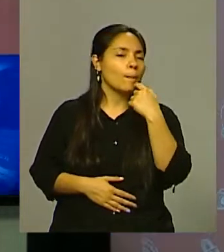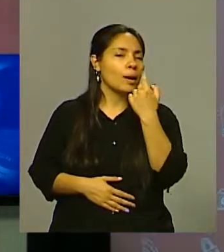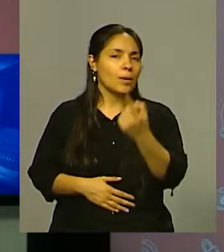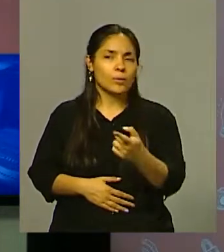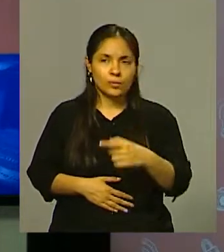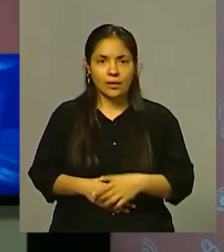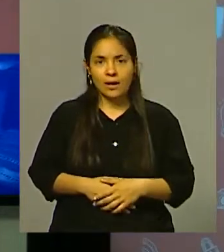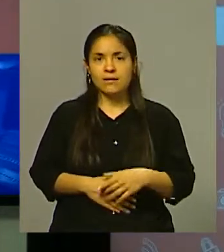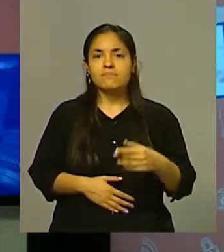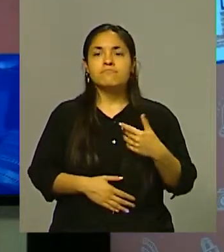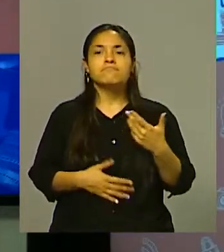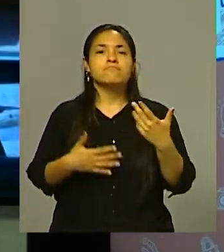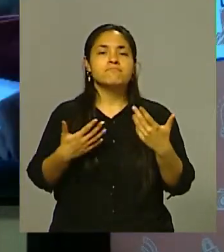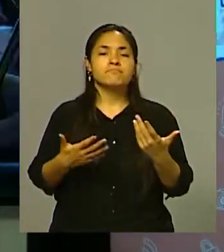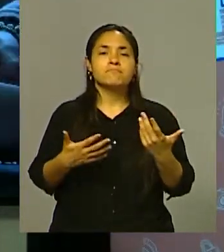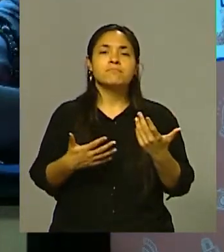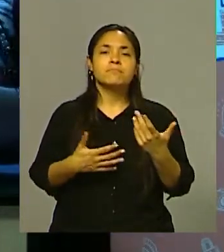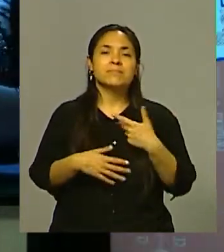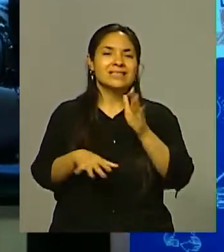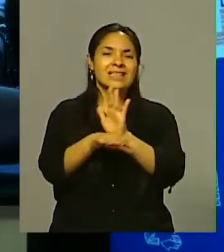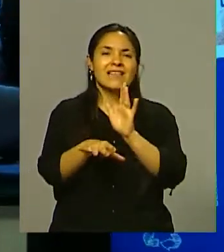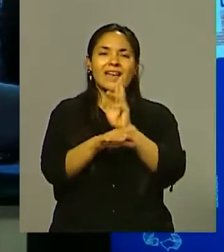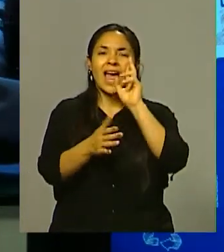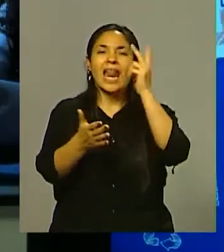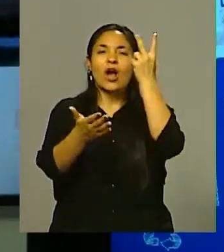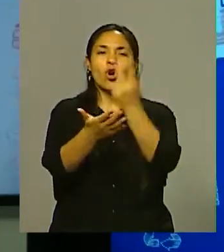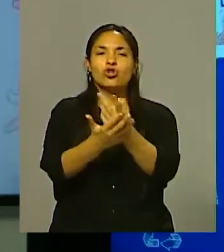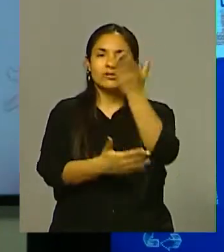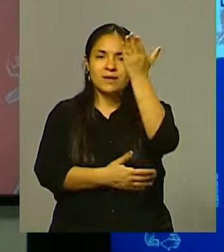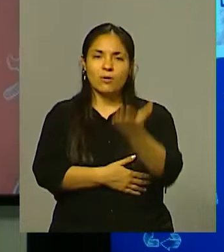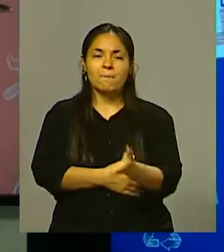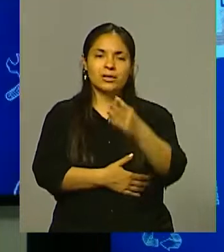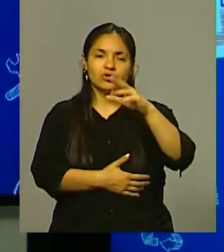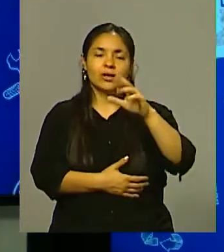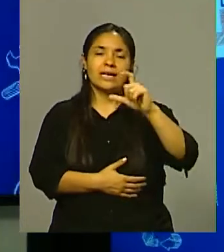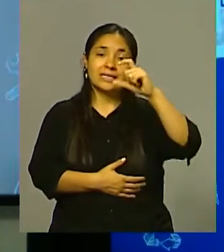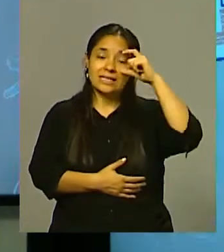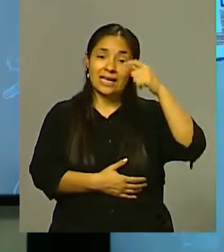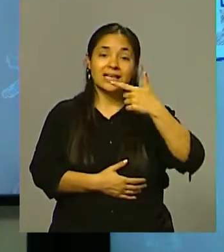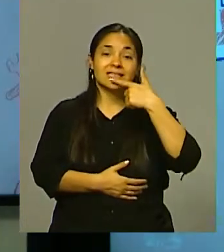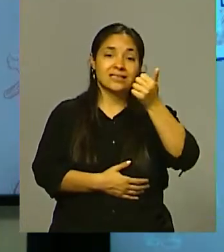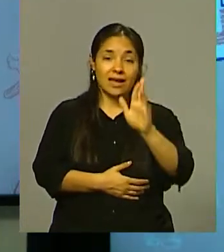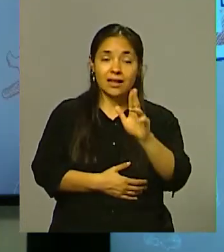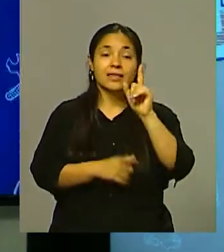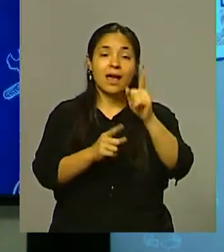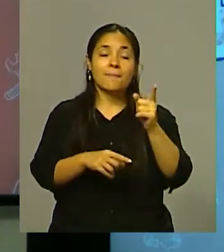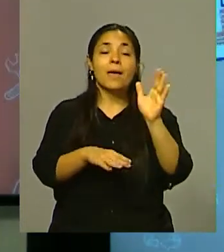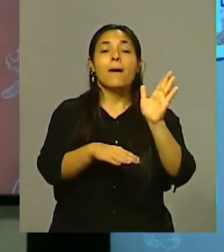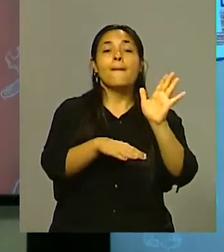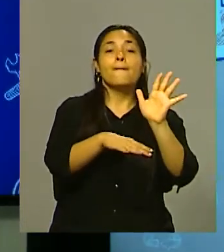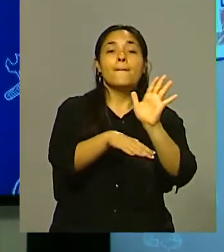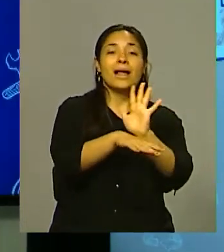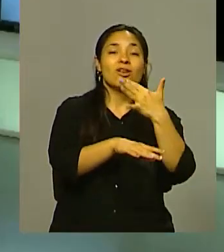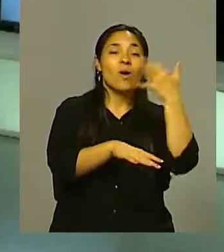sentís que es una manera de darle reconocimiento que no tuvo, ¿no?, a César a partir de tu trabajo y también de este documental que se va gestando,